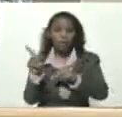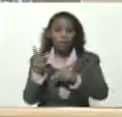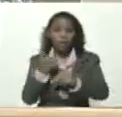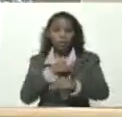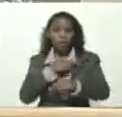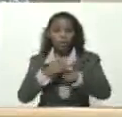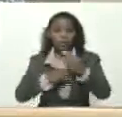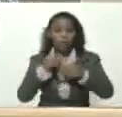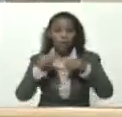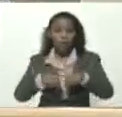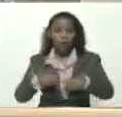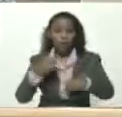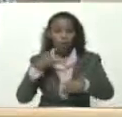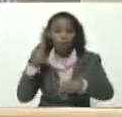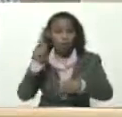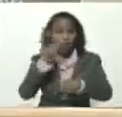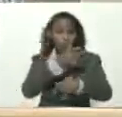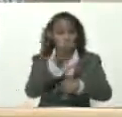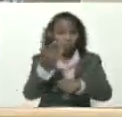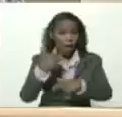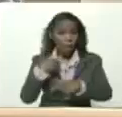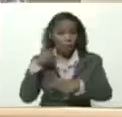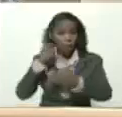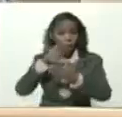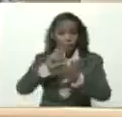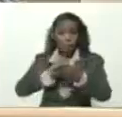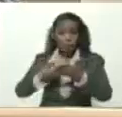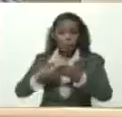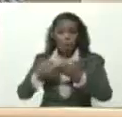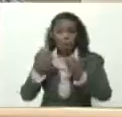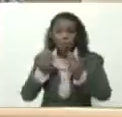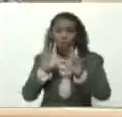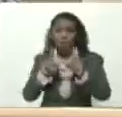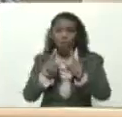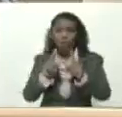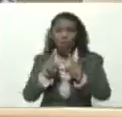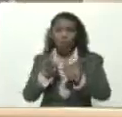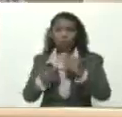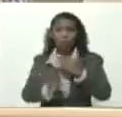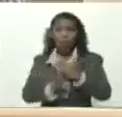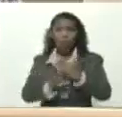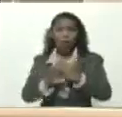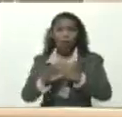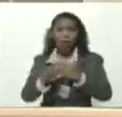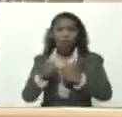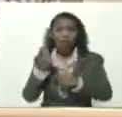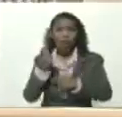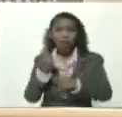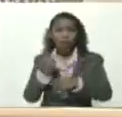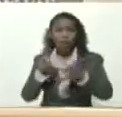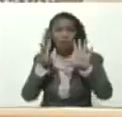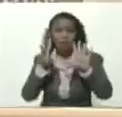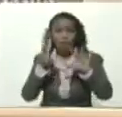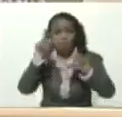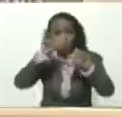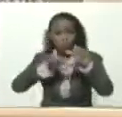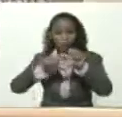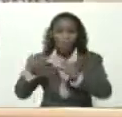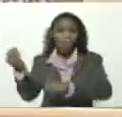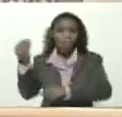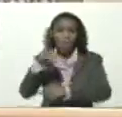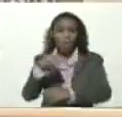hoy. Me corrigen, creo que es la número 11. Todavía faltan 7 auditorías, 6 auditorías más.